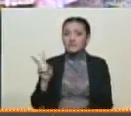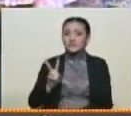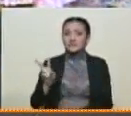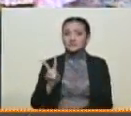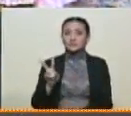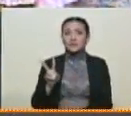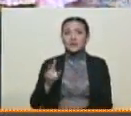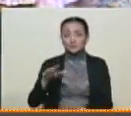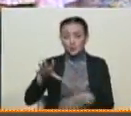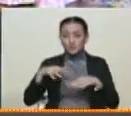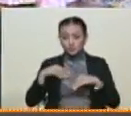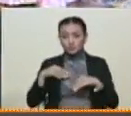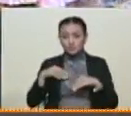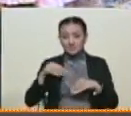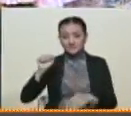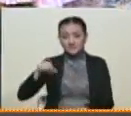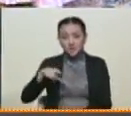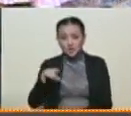ese reto?